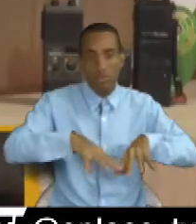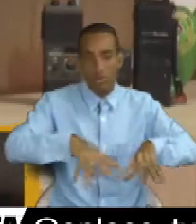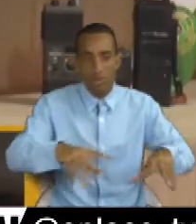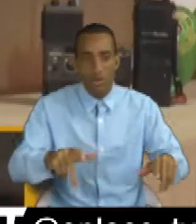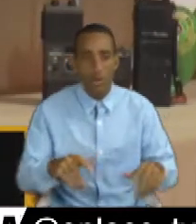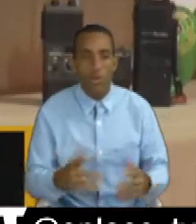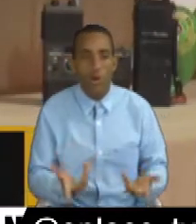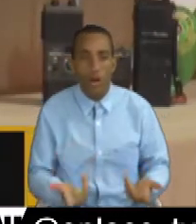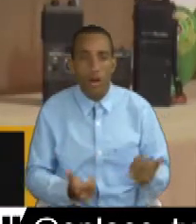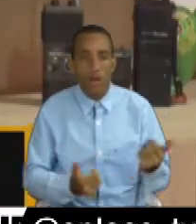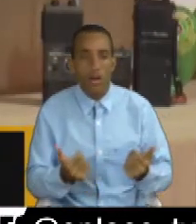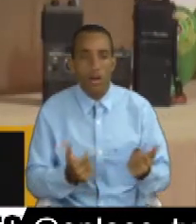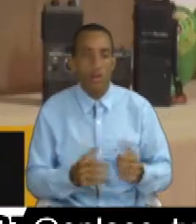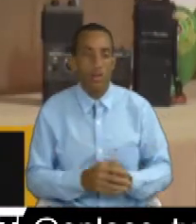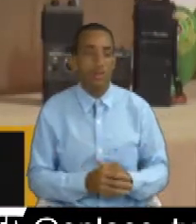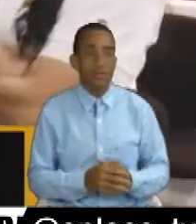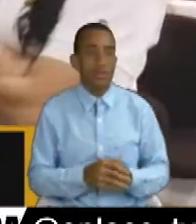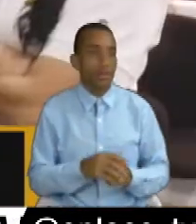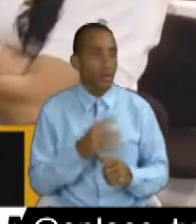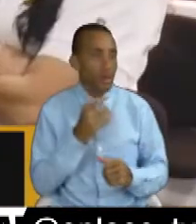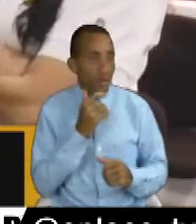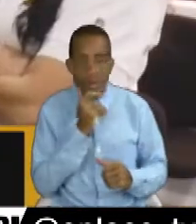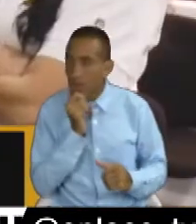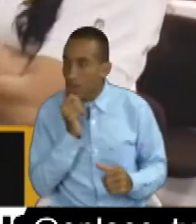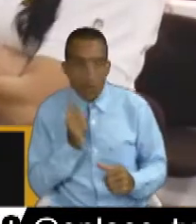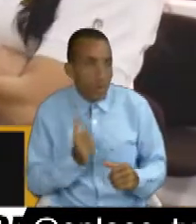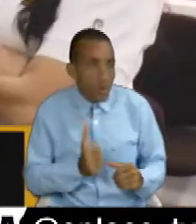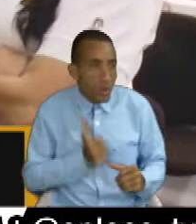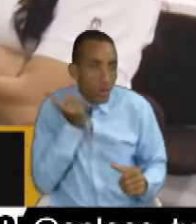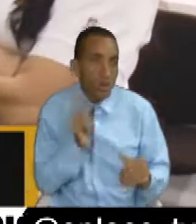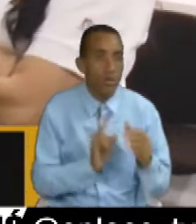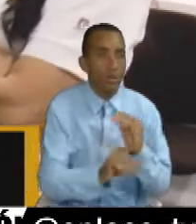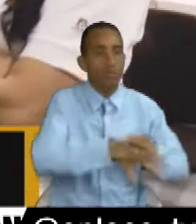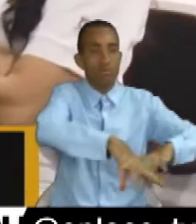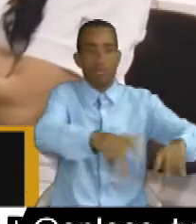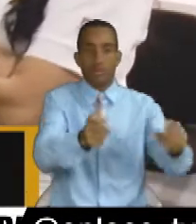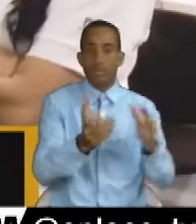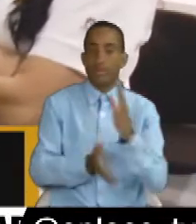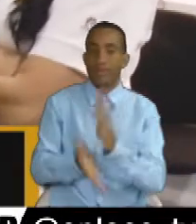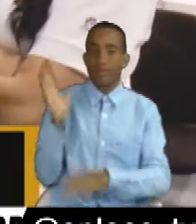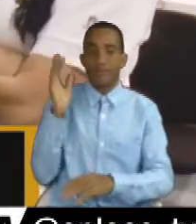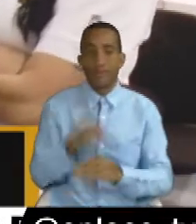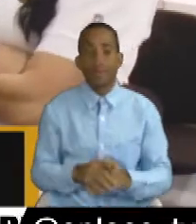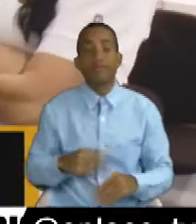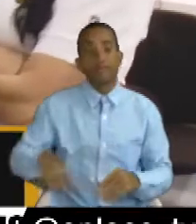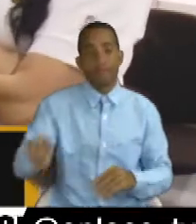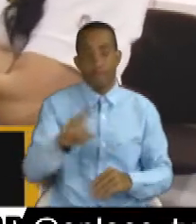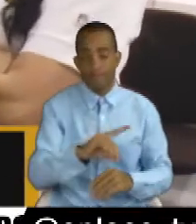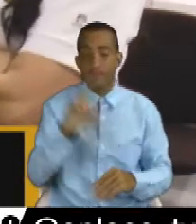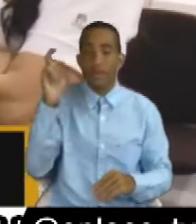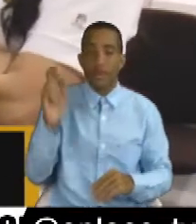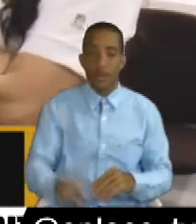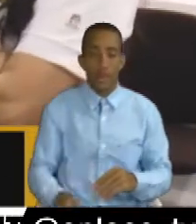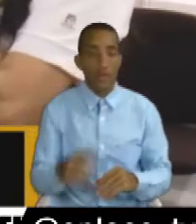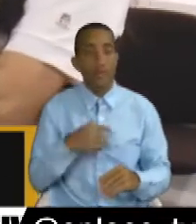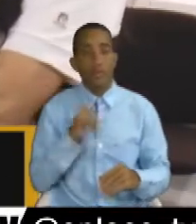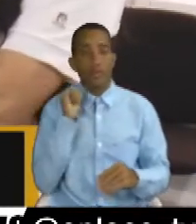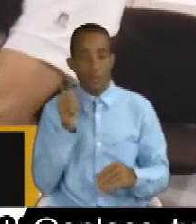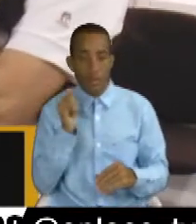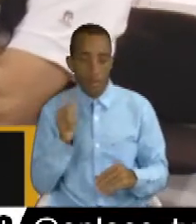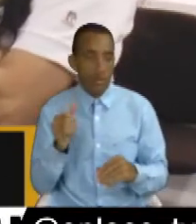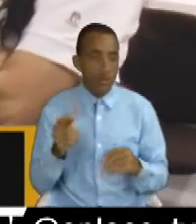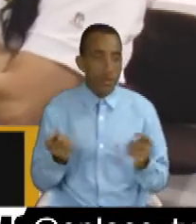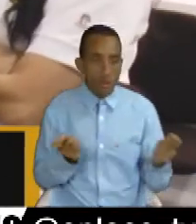es el factor oportunidad. Agregó que es importante que los ciudadanos tomen las medidas de autoprotección, sobre todo contra el flagelo